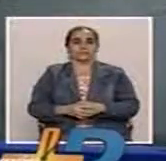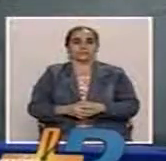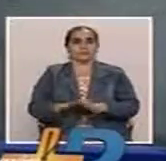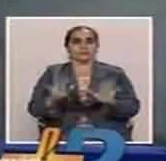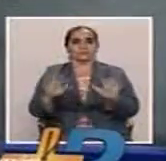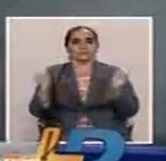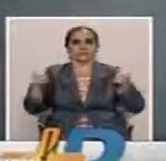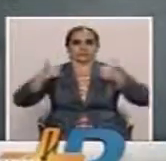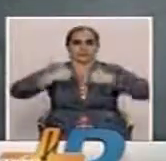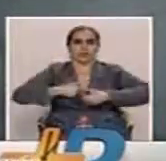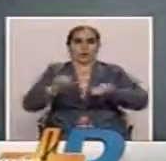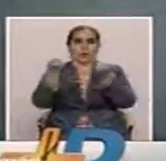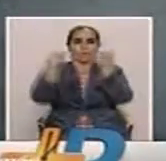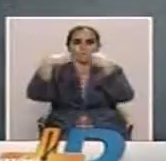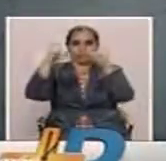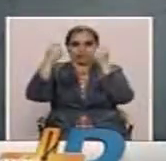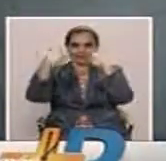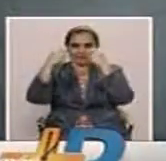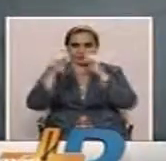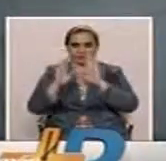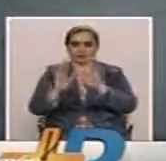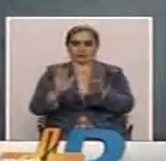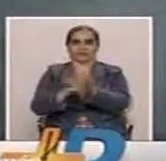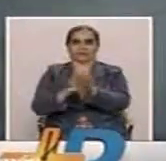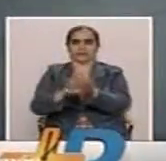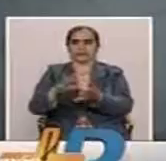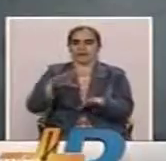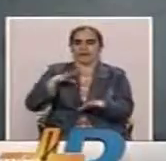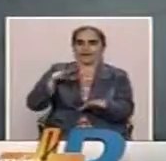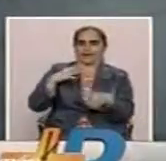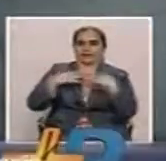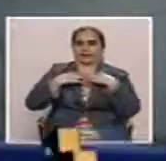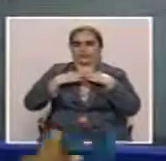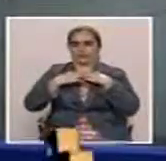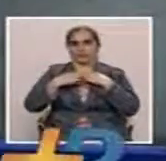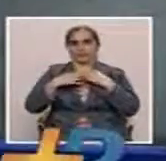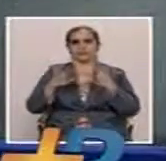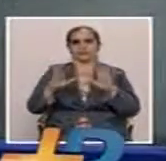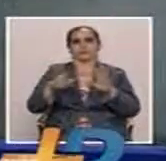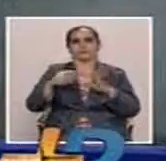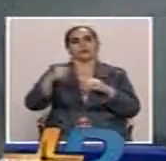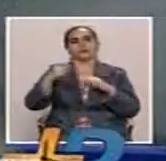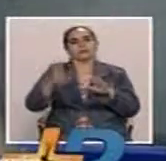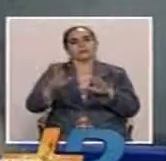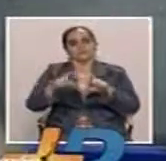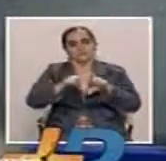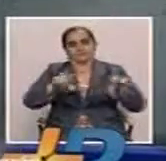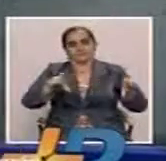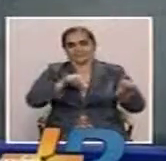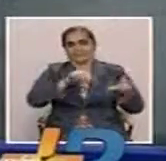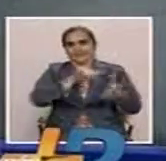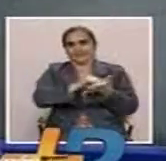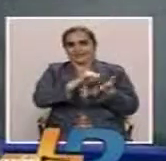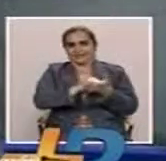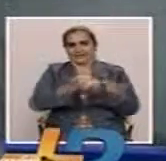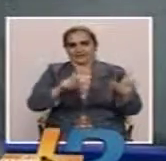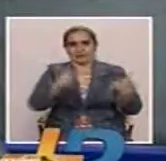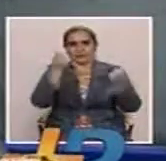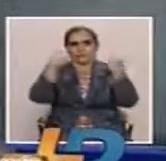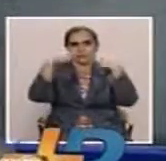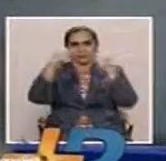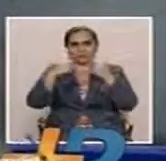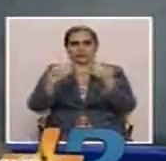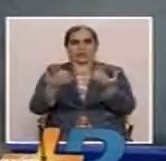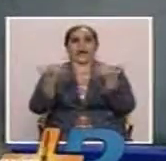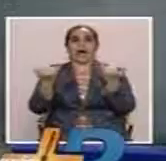Con la gala de Orlando Marmolejo, la mejor tienda de trajes exclusivos para bodas, grados, fiestas y ceremonias especiales en la avenida Estación